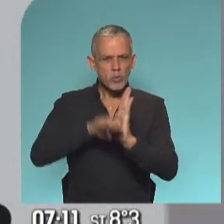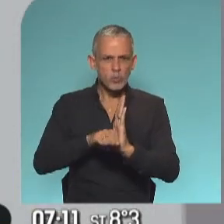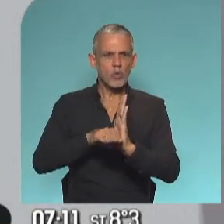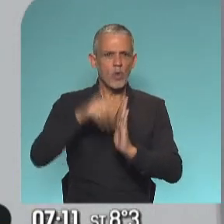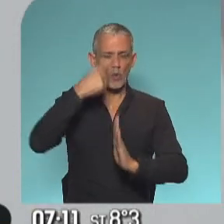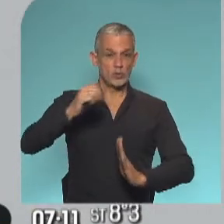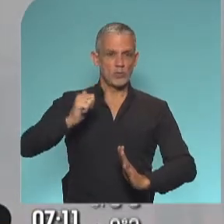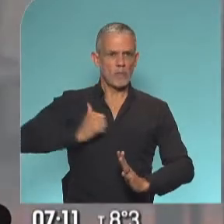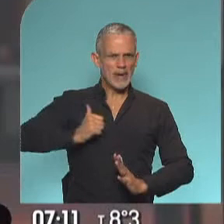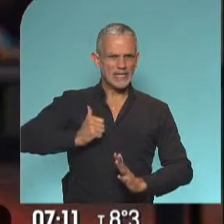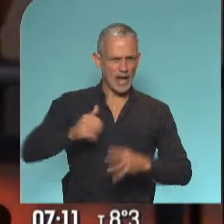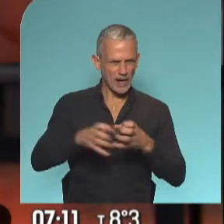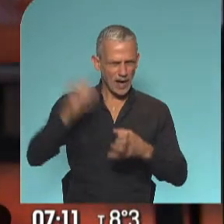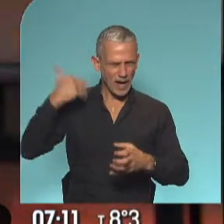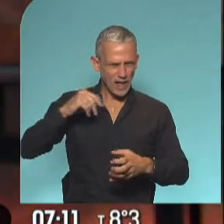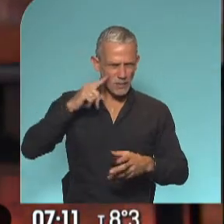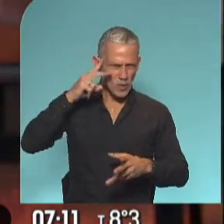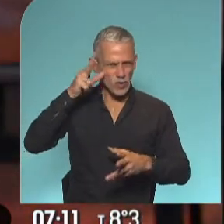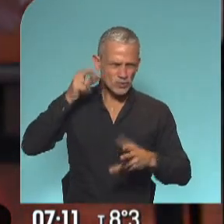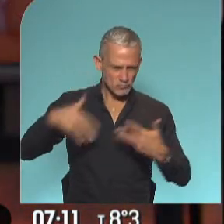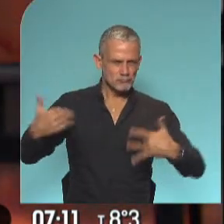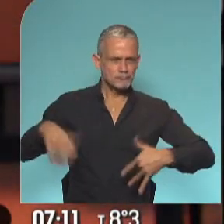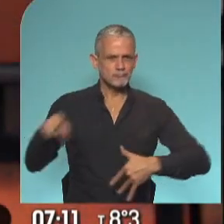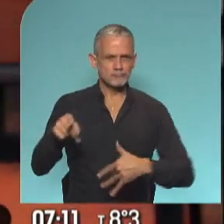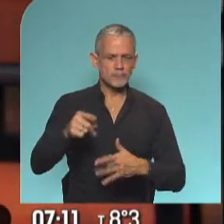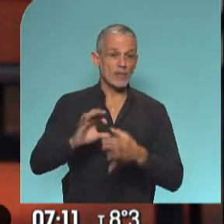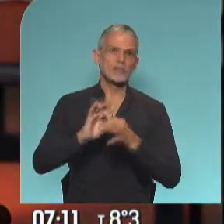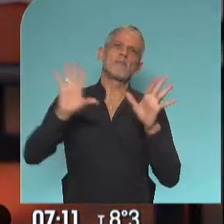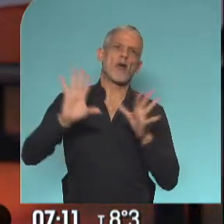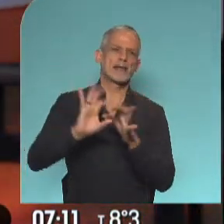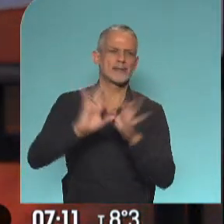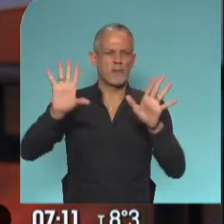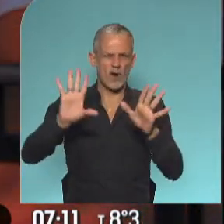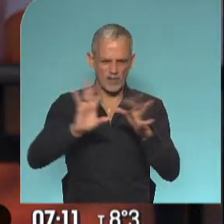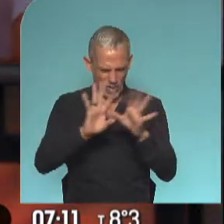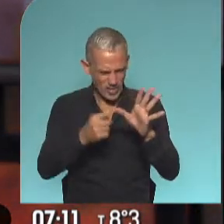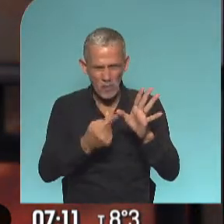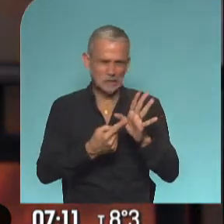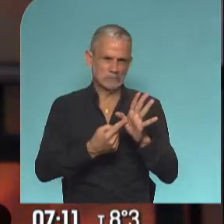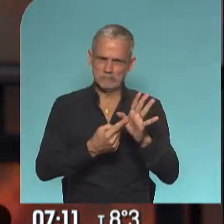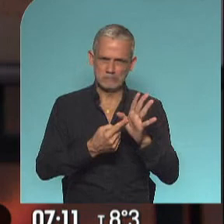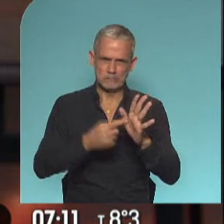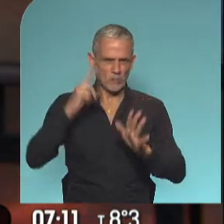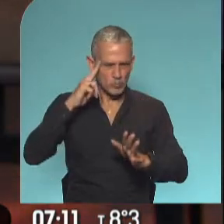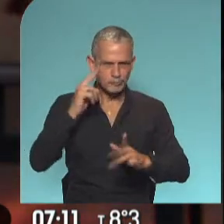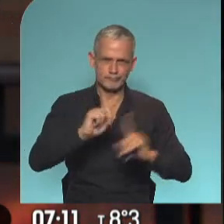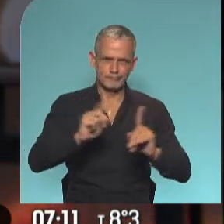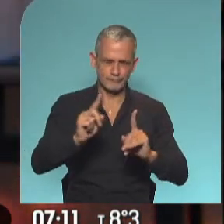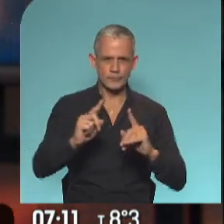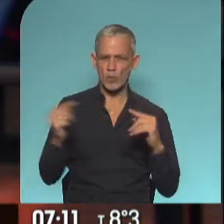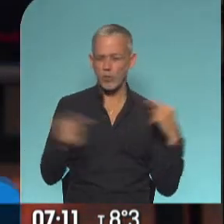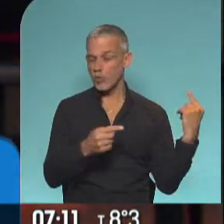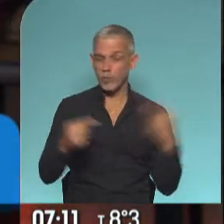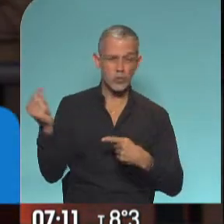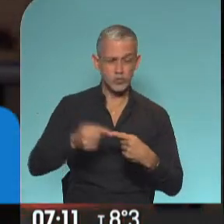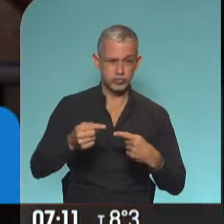última dictadura militar, que hablaban de la democracia, pero bueno, muy lejos obviamente de ejercerla. Muy fuerte el cruce